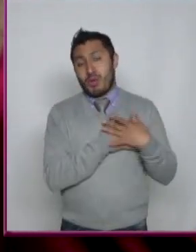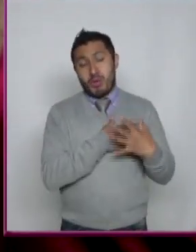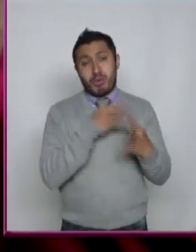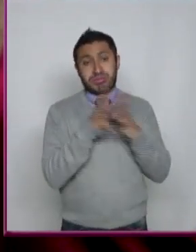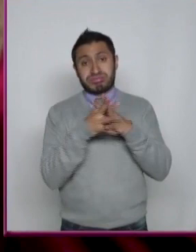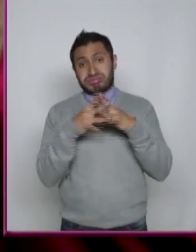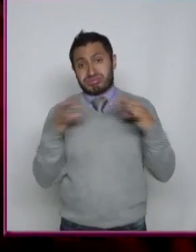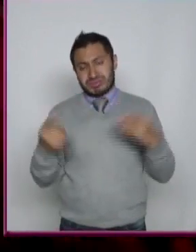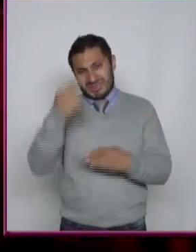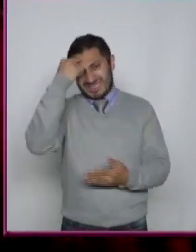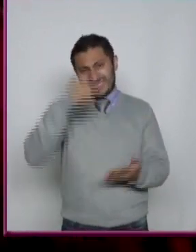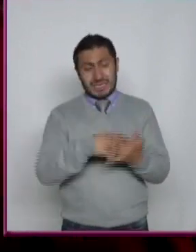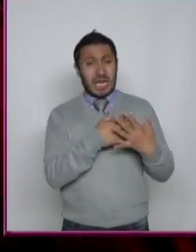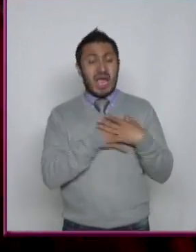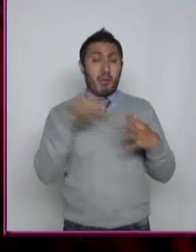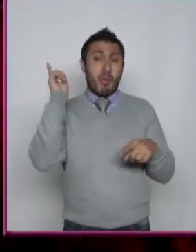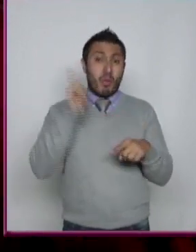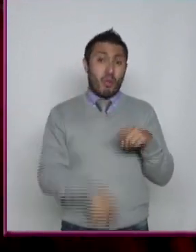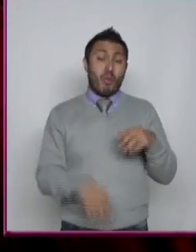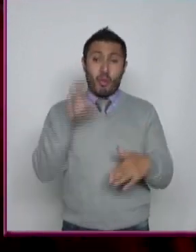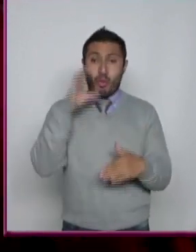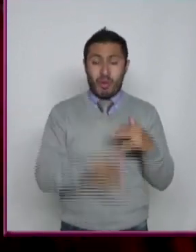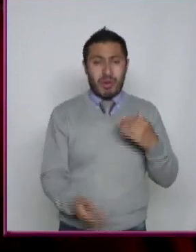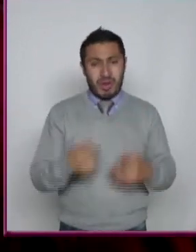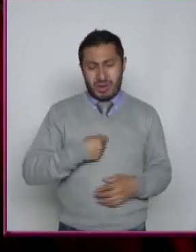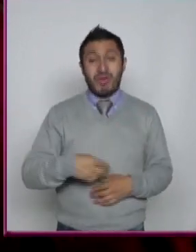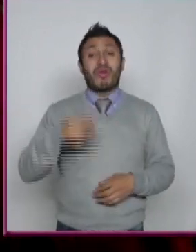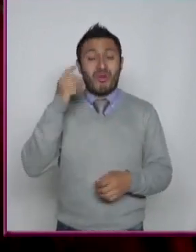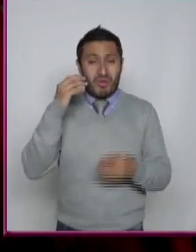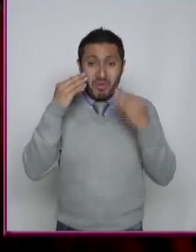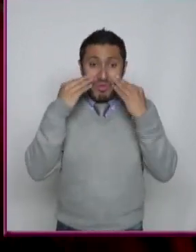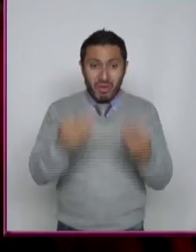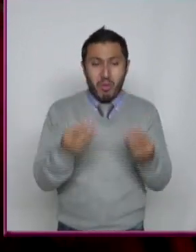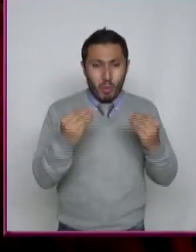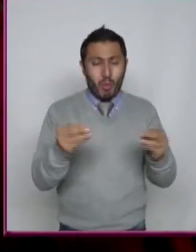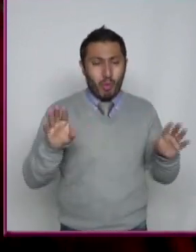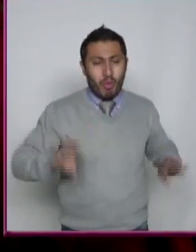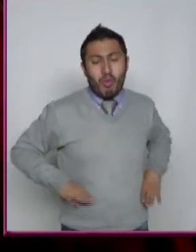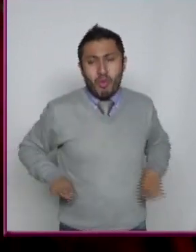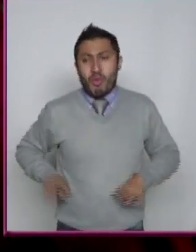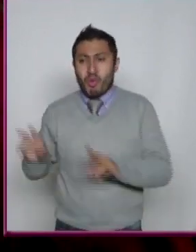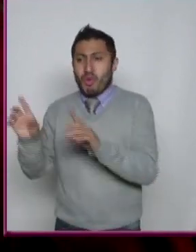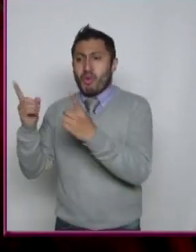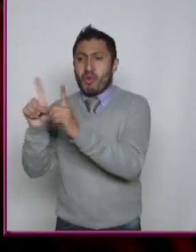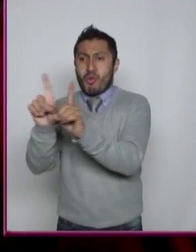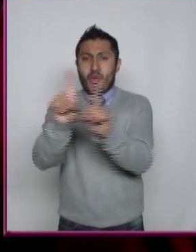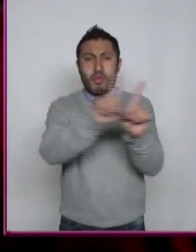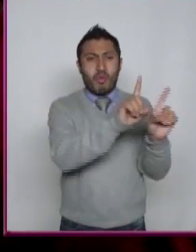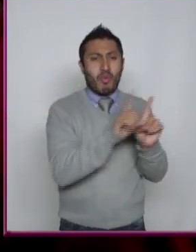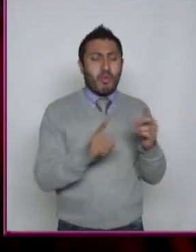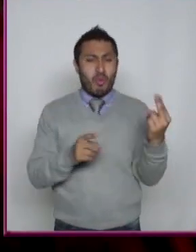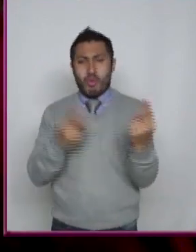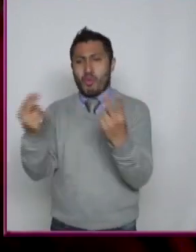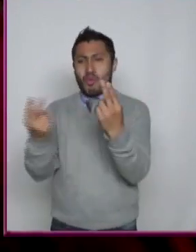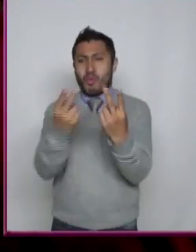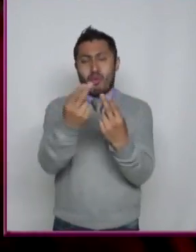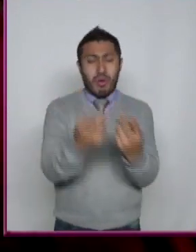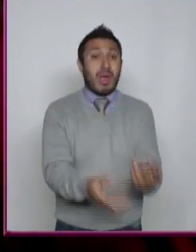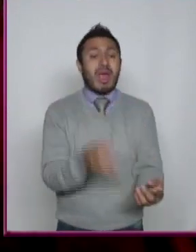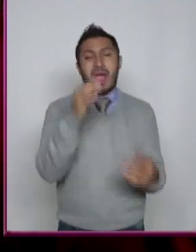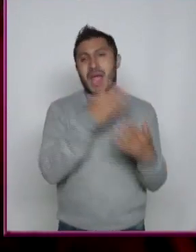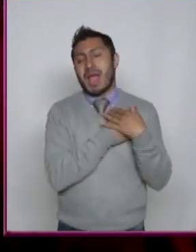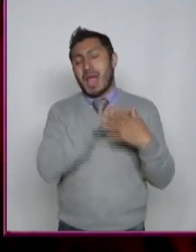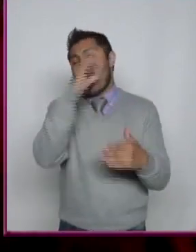que el amor se acabó, ¿no? Y yo lo he visto, he conocido a muchísimas parejas y muchísimas personas que sienten como es que